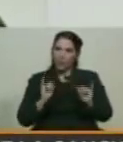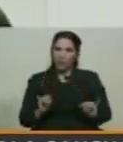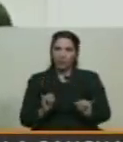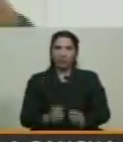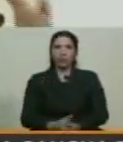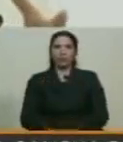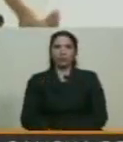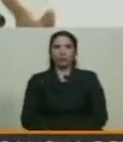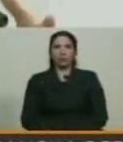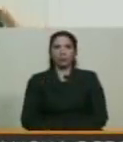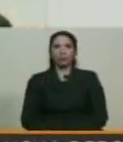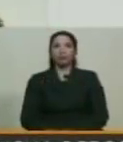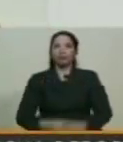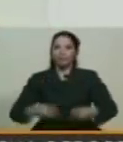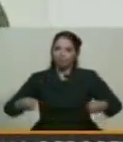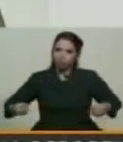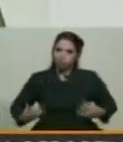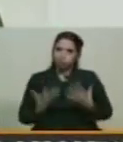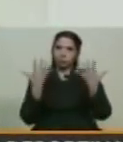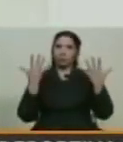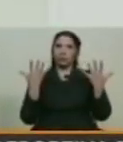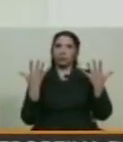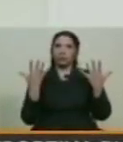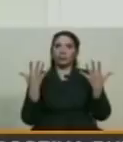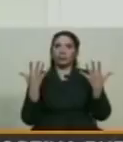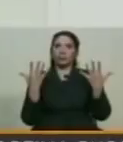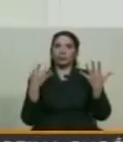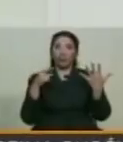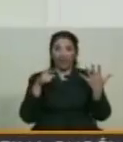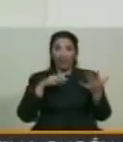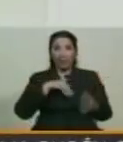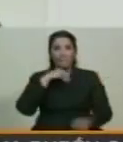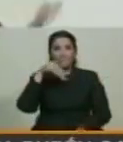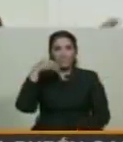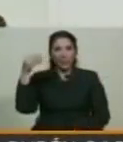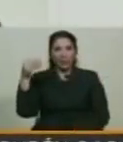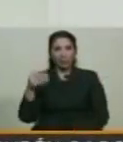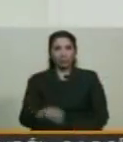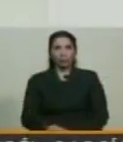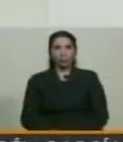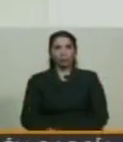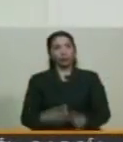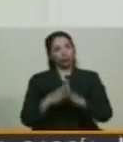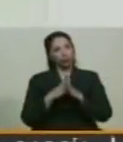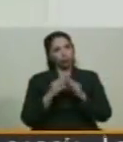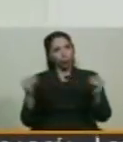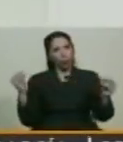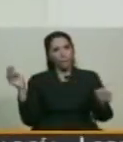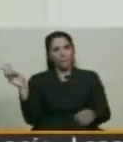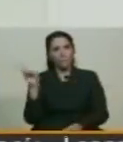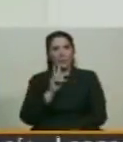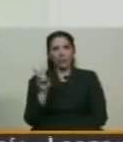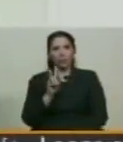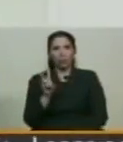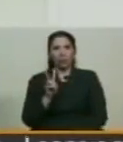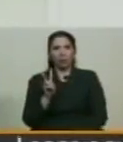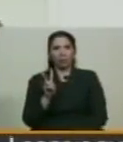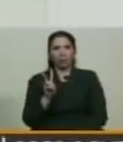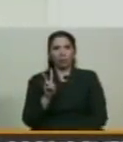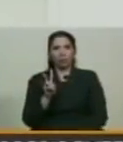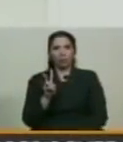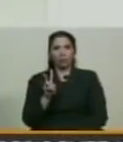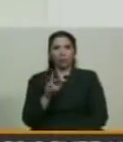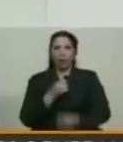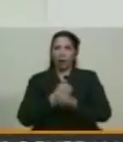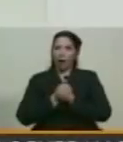espíritu emancipador. Ese es el espíritu que todos los venezolanos y venezolanas que aman a